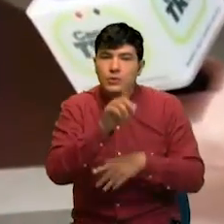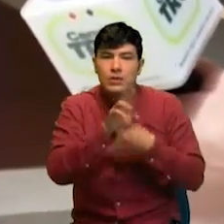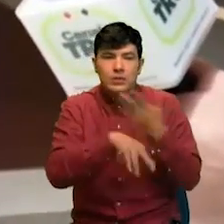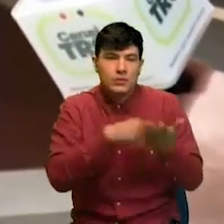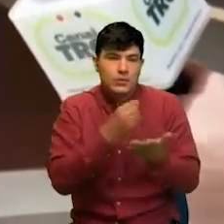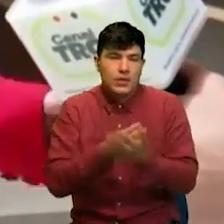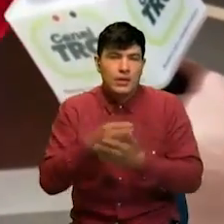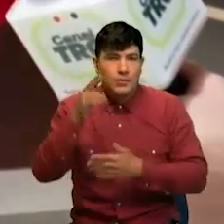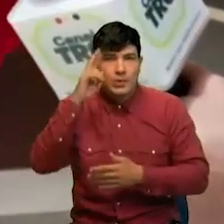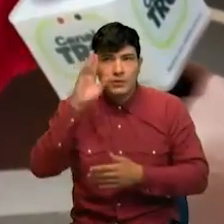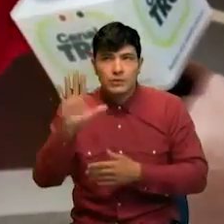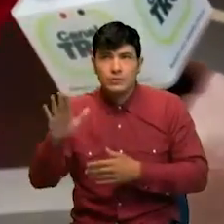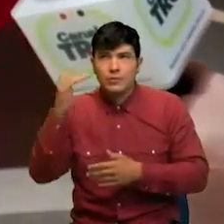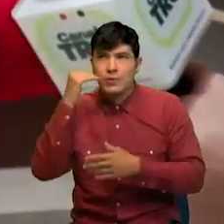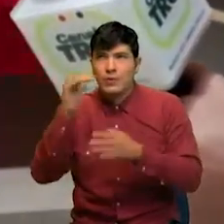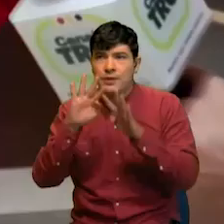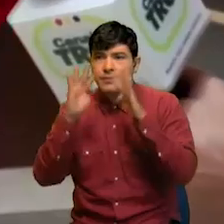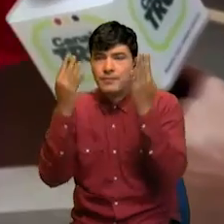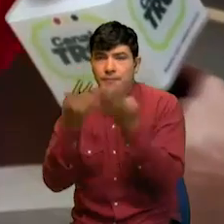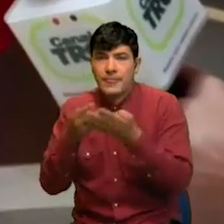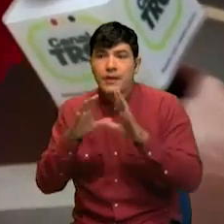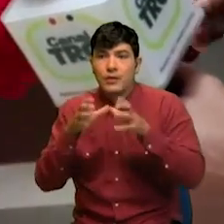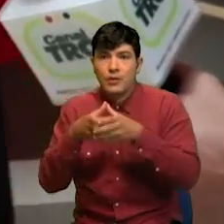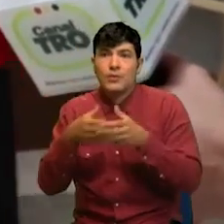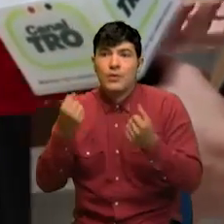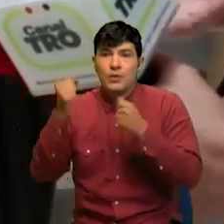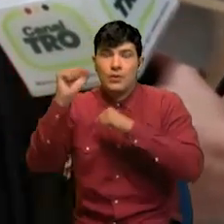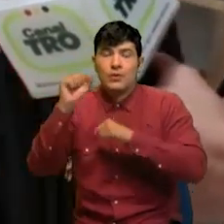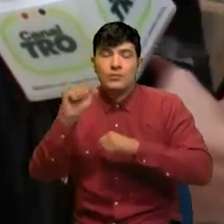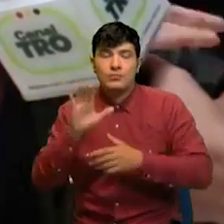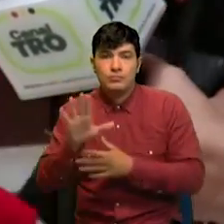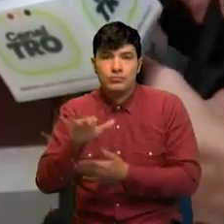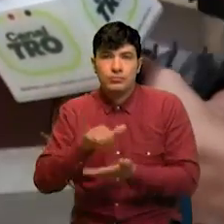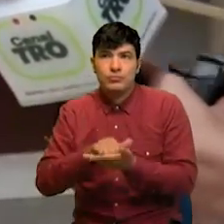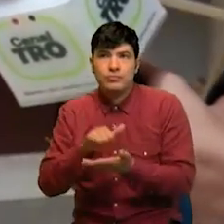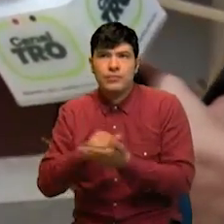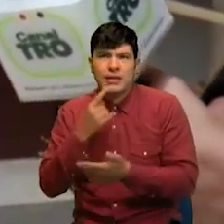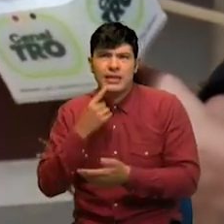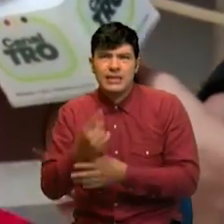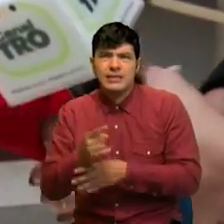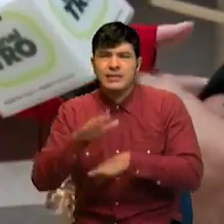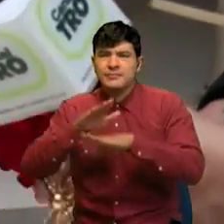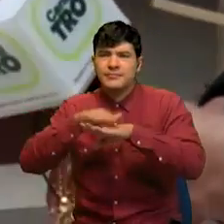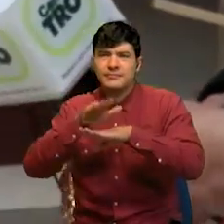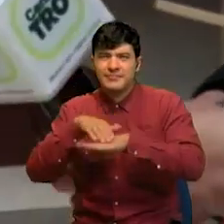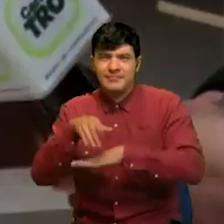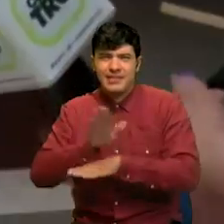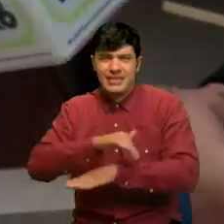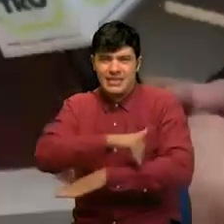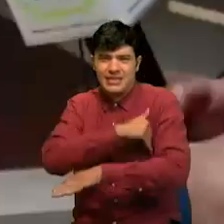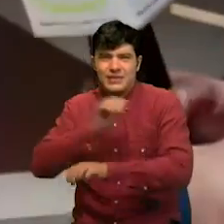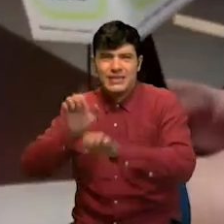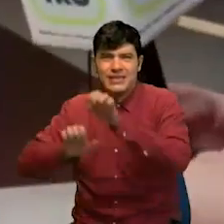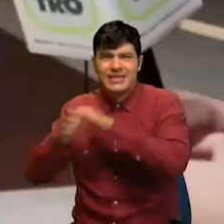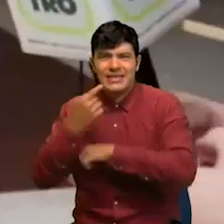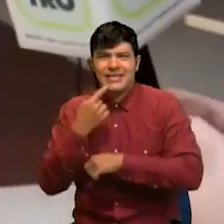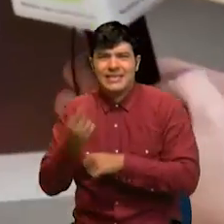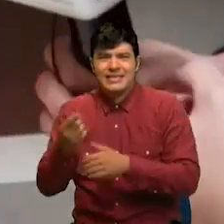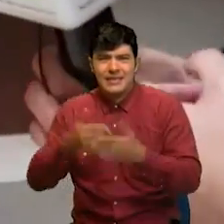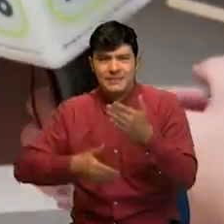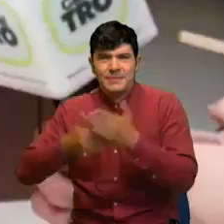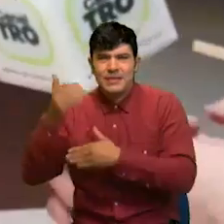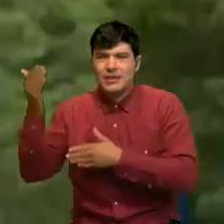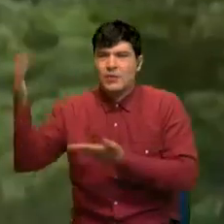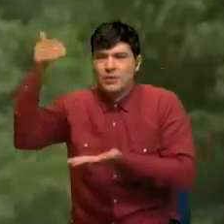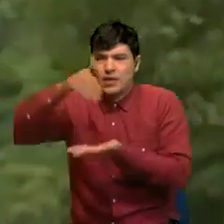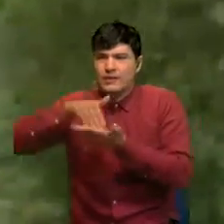La senadora del Partido Fuerza Alternativa Revolucionaria del Común además se refirió al anuncio del ministro de Defensa de reanudar las